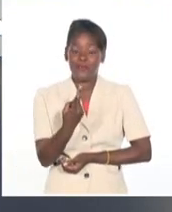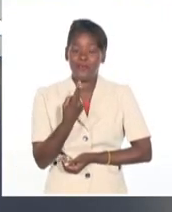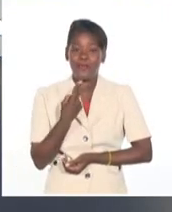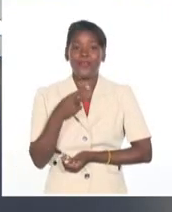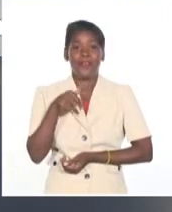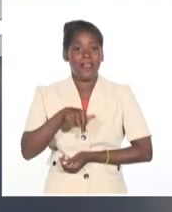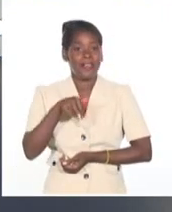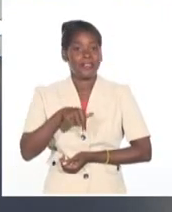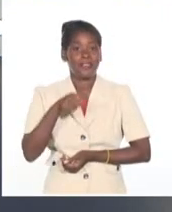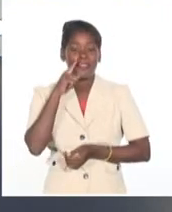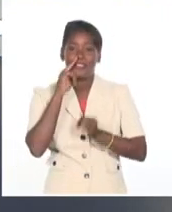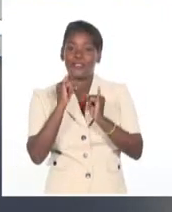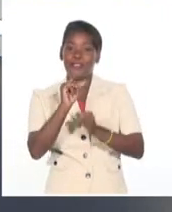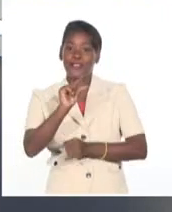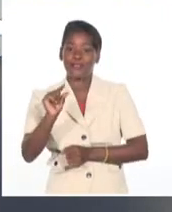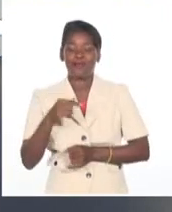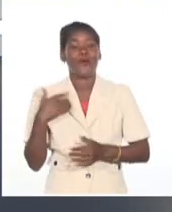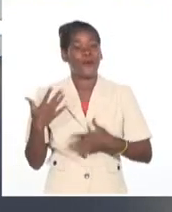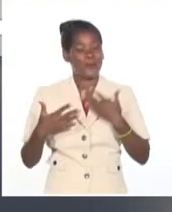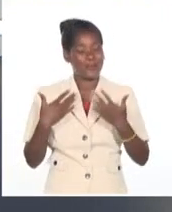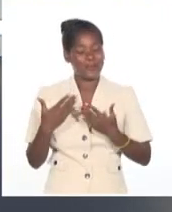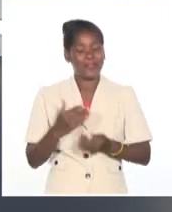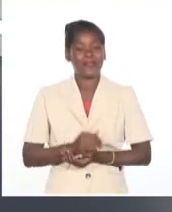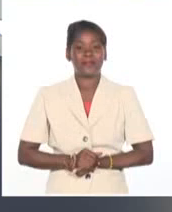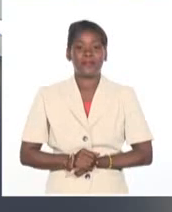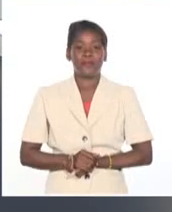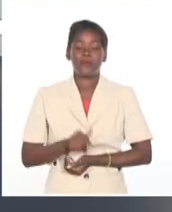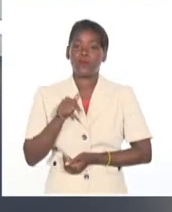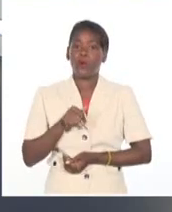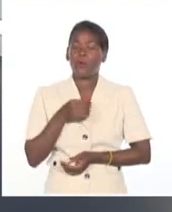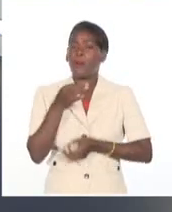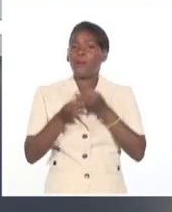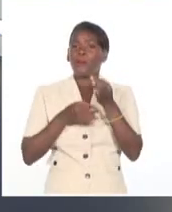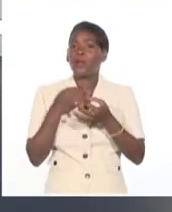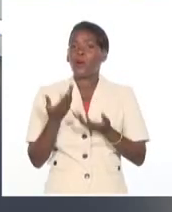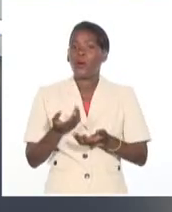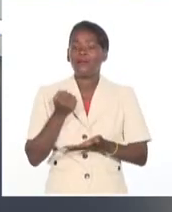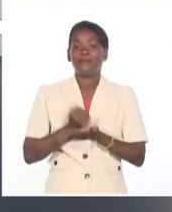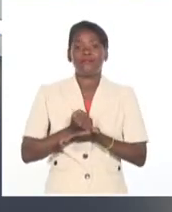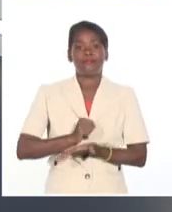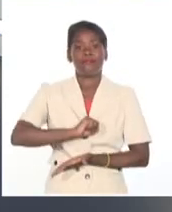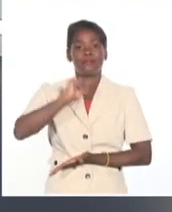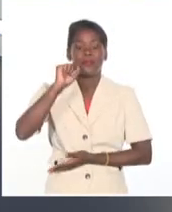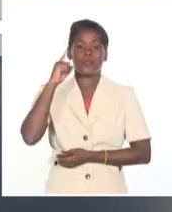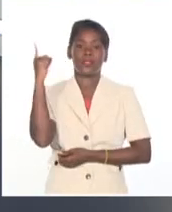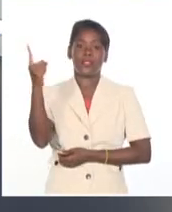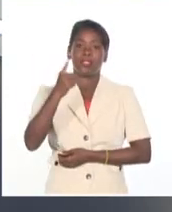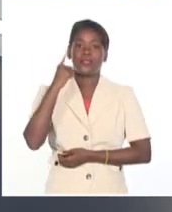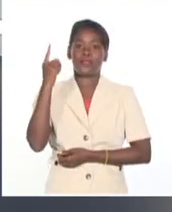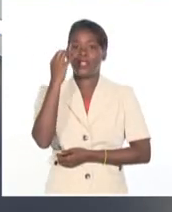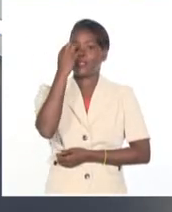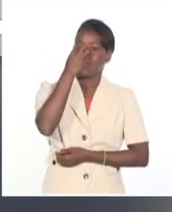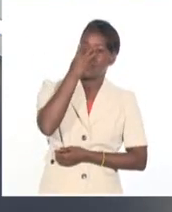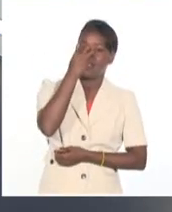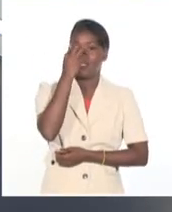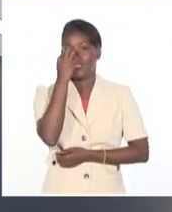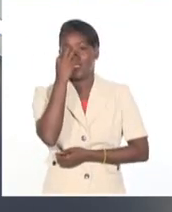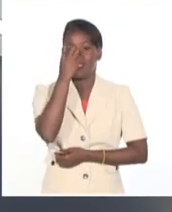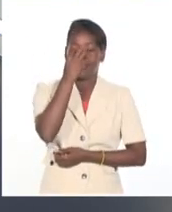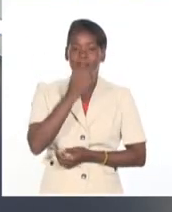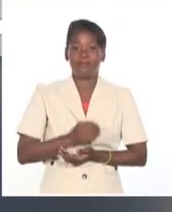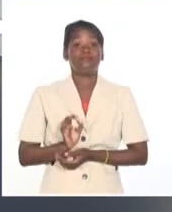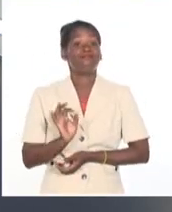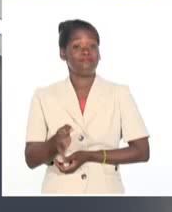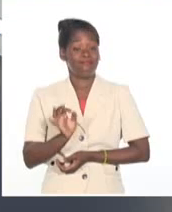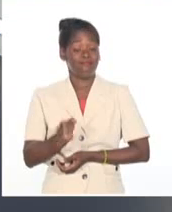es. Qué placer, Giselle. Bueno, pues vamos a hablar del Premio Nacional de Circo, ¿cierto? Así mismo es. Fue otorgado en esta